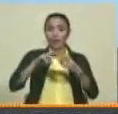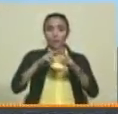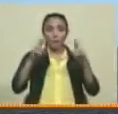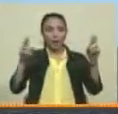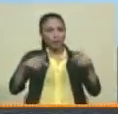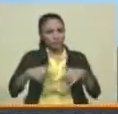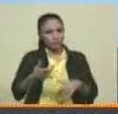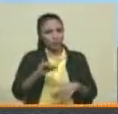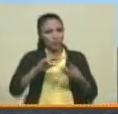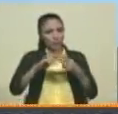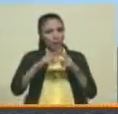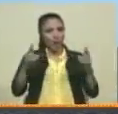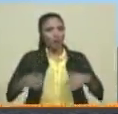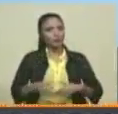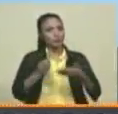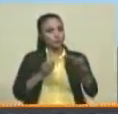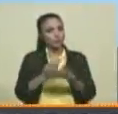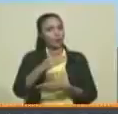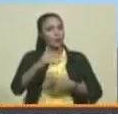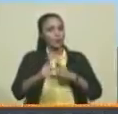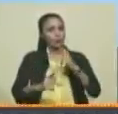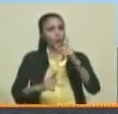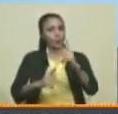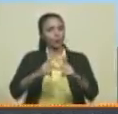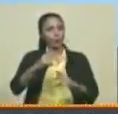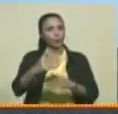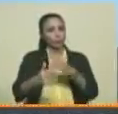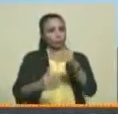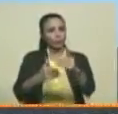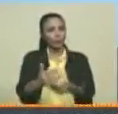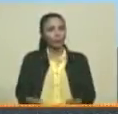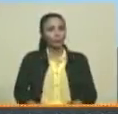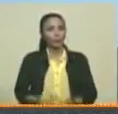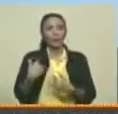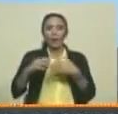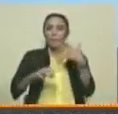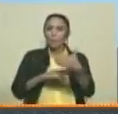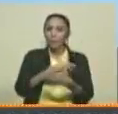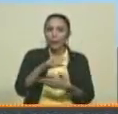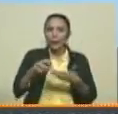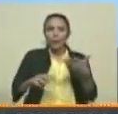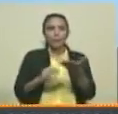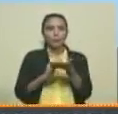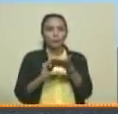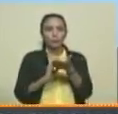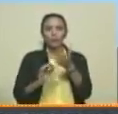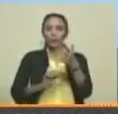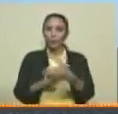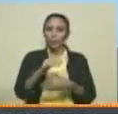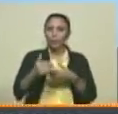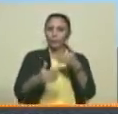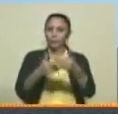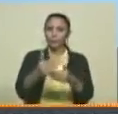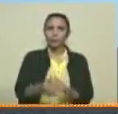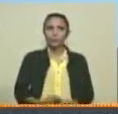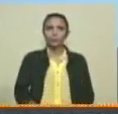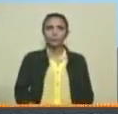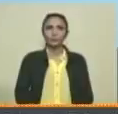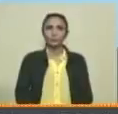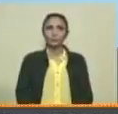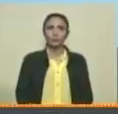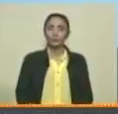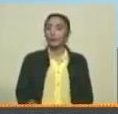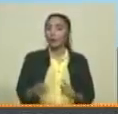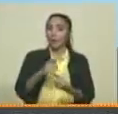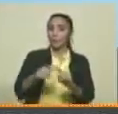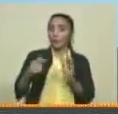Existe una Venezuela progresando, enfrentando nuestros problemas. Pero ellos quieren presentar una